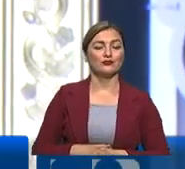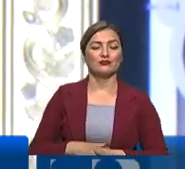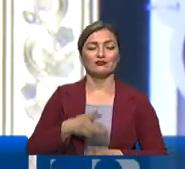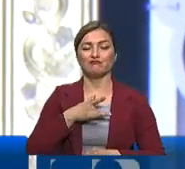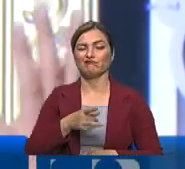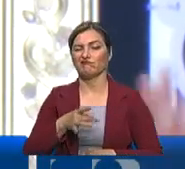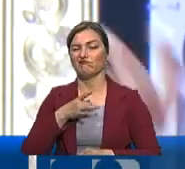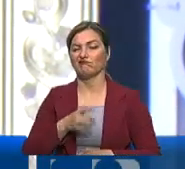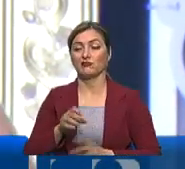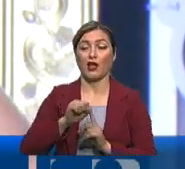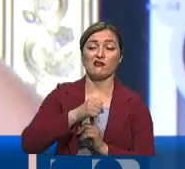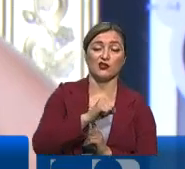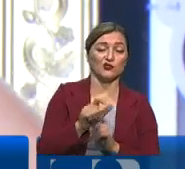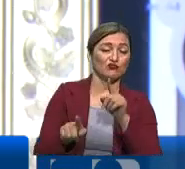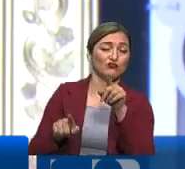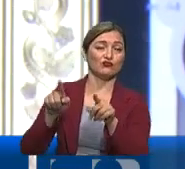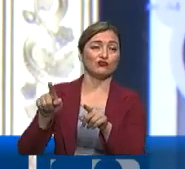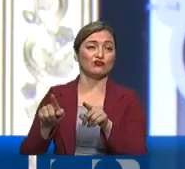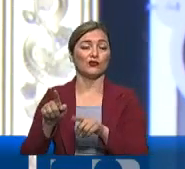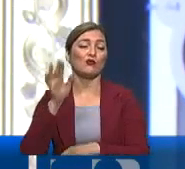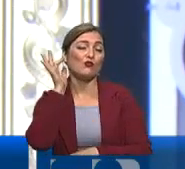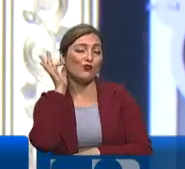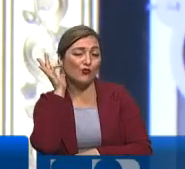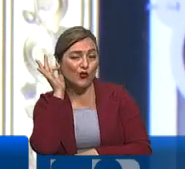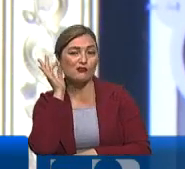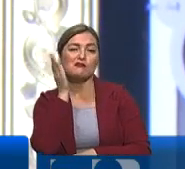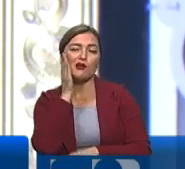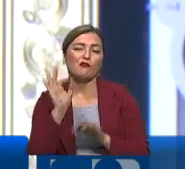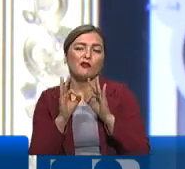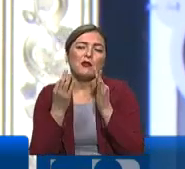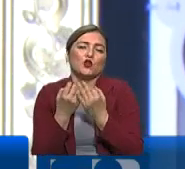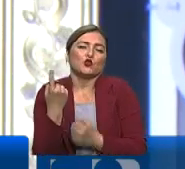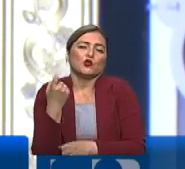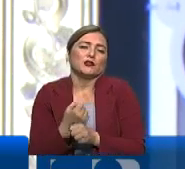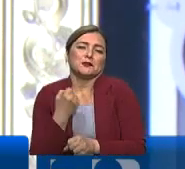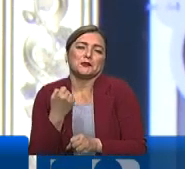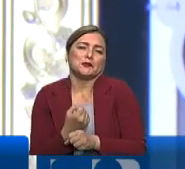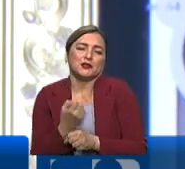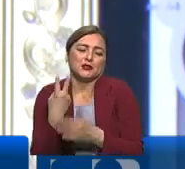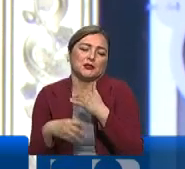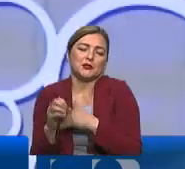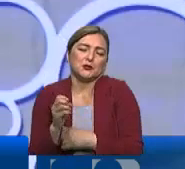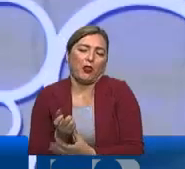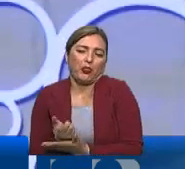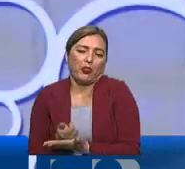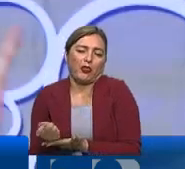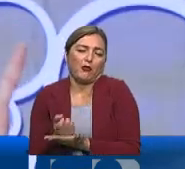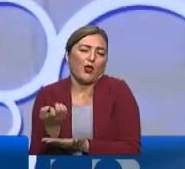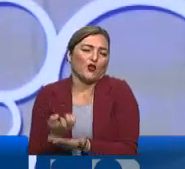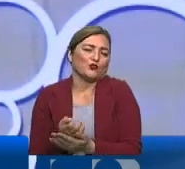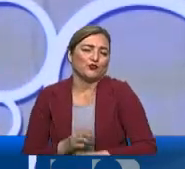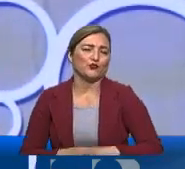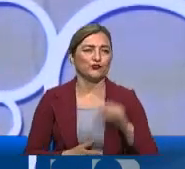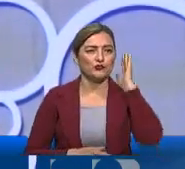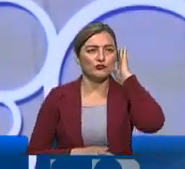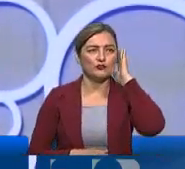ver la situación por la que atraviesan muchas mujeres que son madres de familia y tienen que mantener a sus hogares. El proyecto es Conocimiento